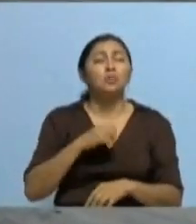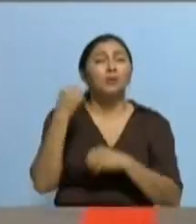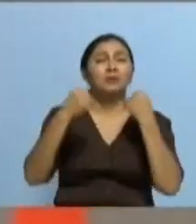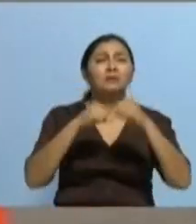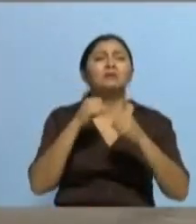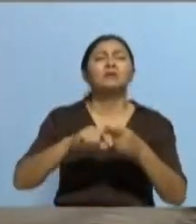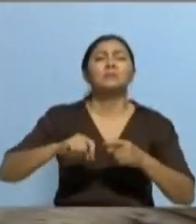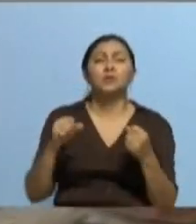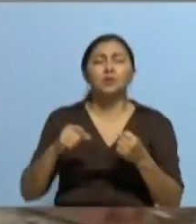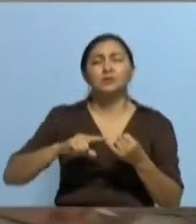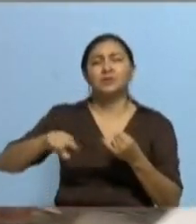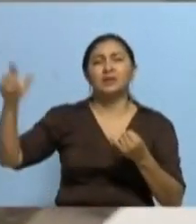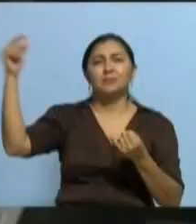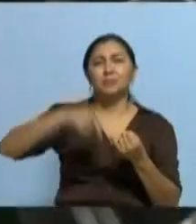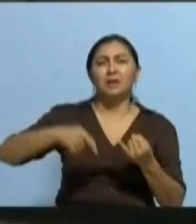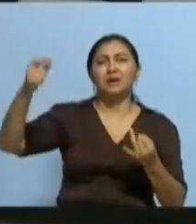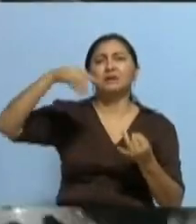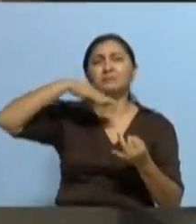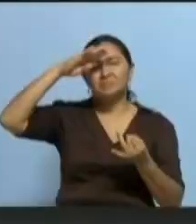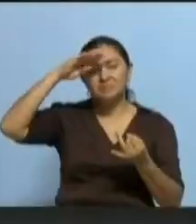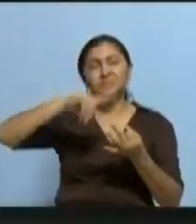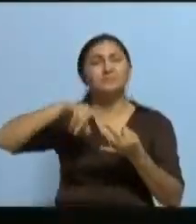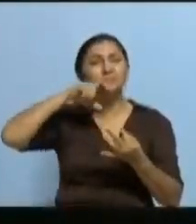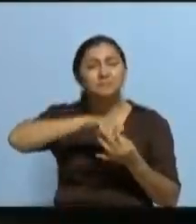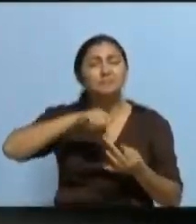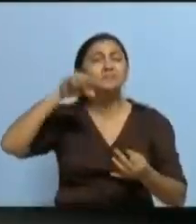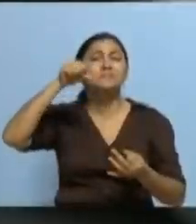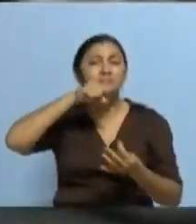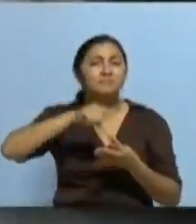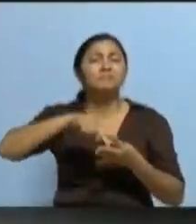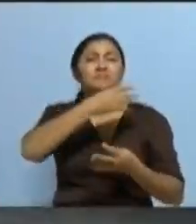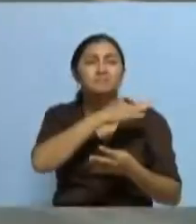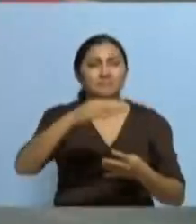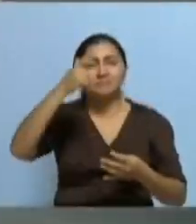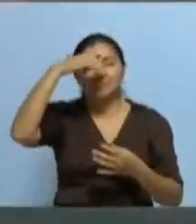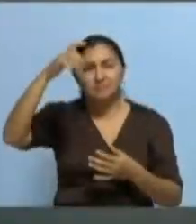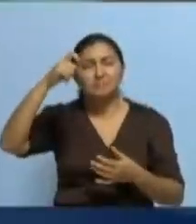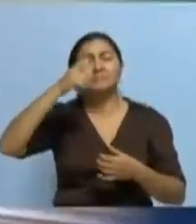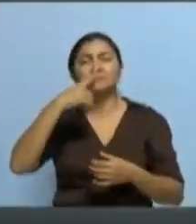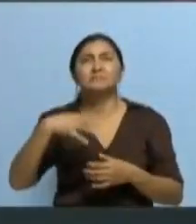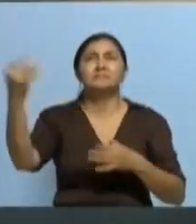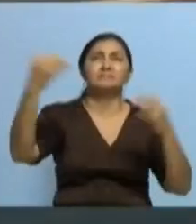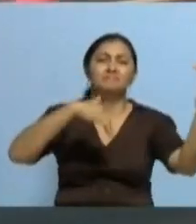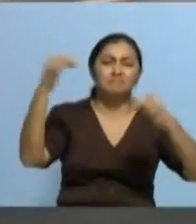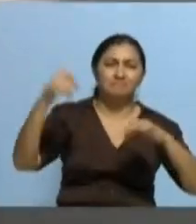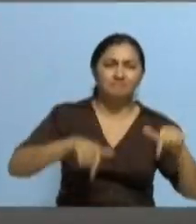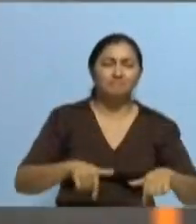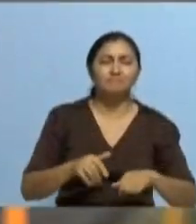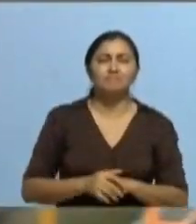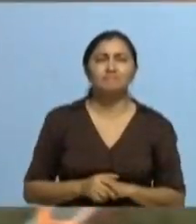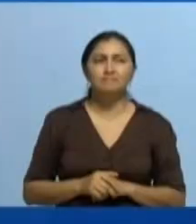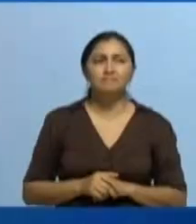como Bogotá, Medellín, Bucaramanga, Ibagué, Barranca Bermeja, Barranquilla, Cartagena y Santa Marta.